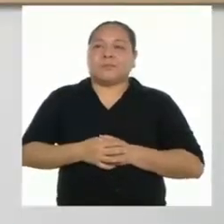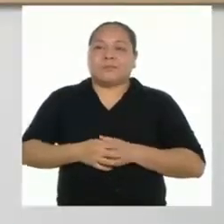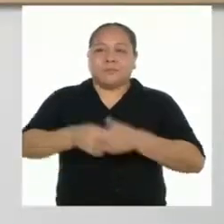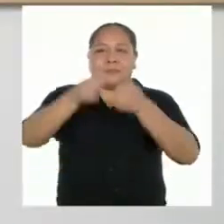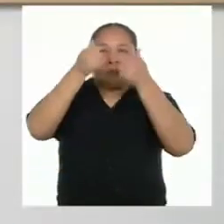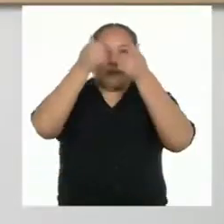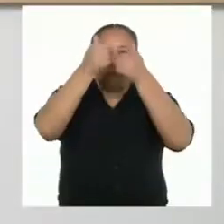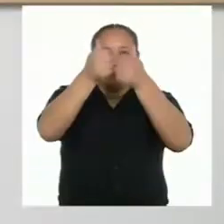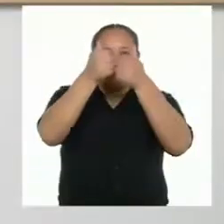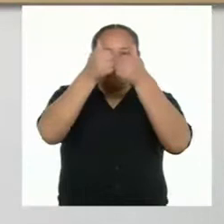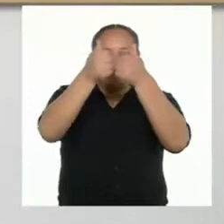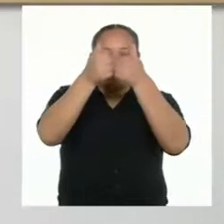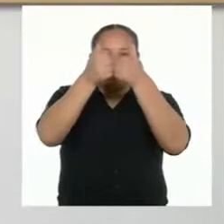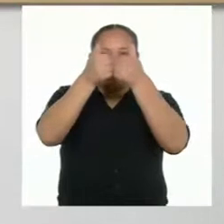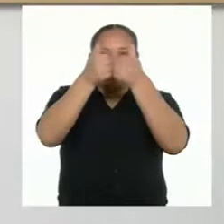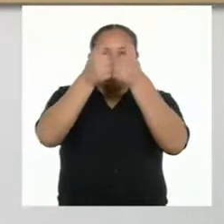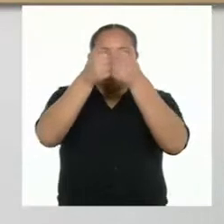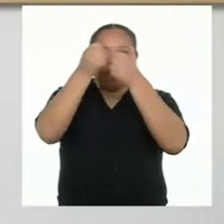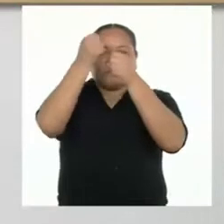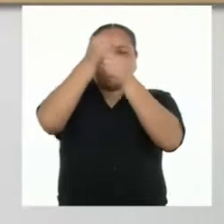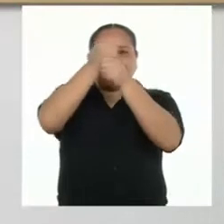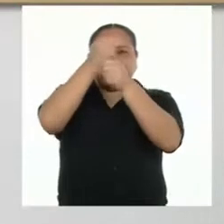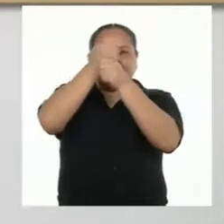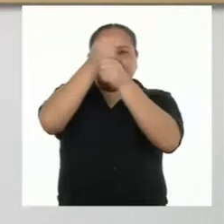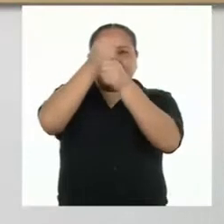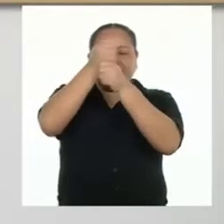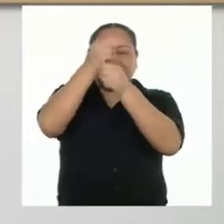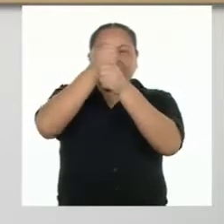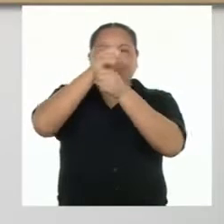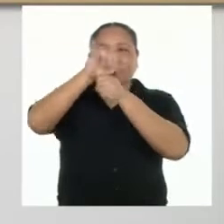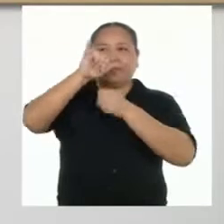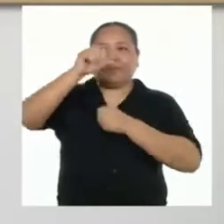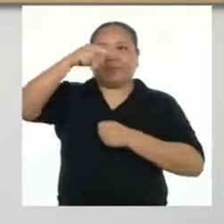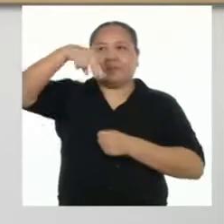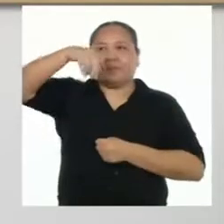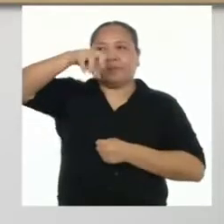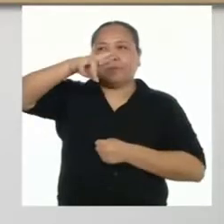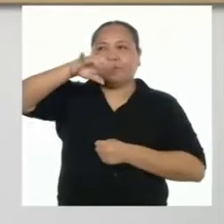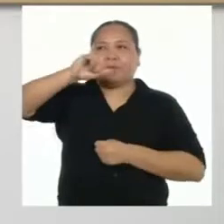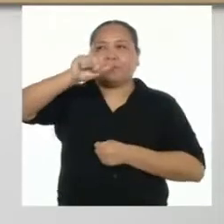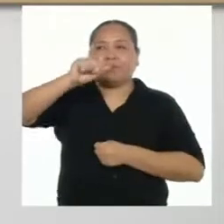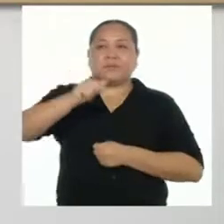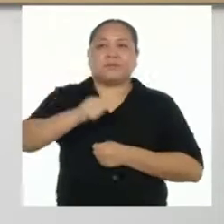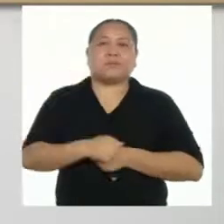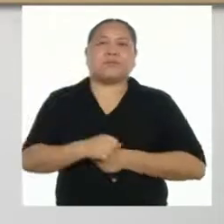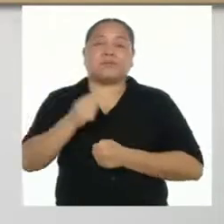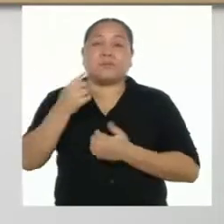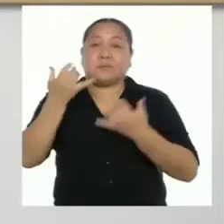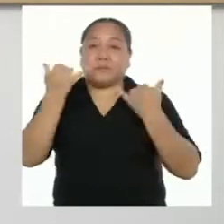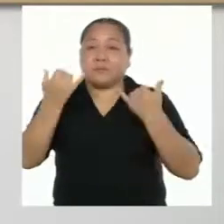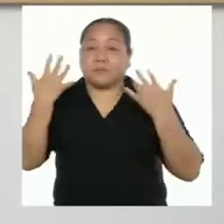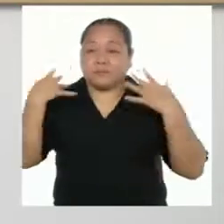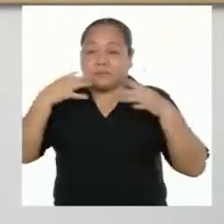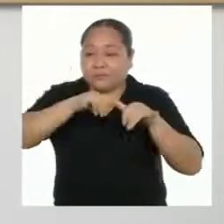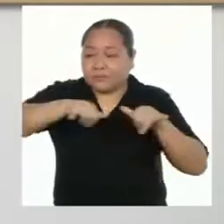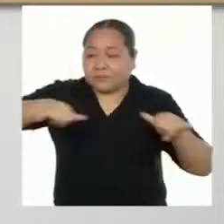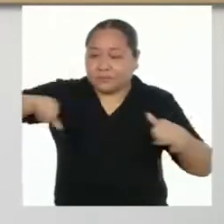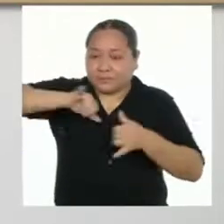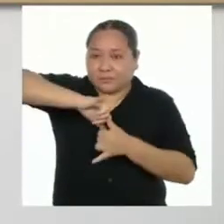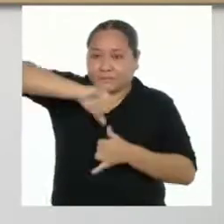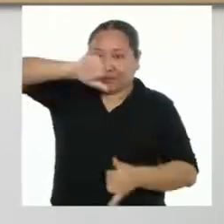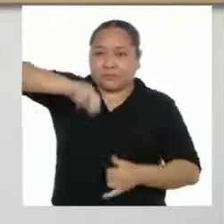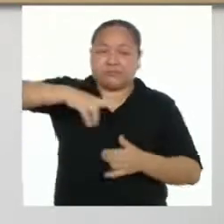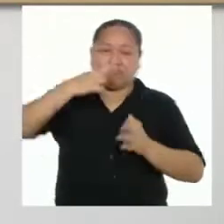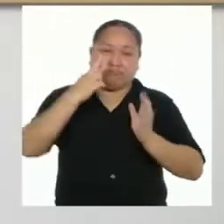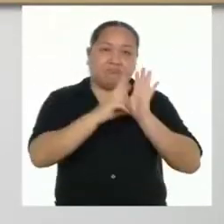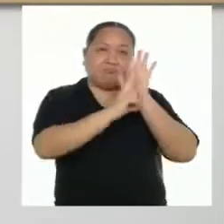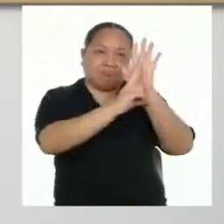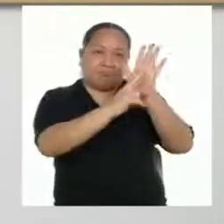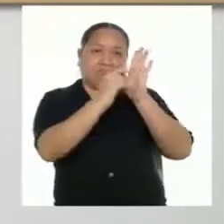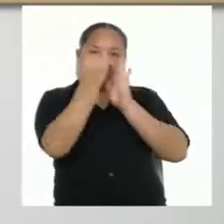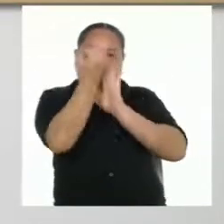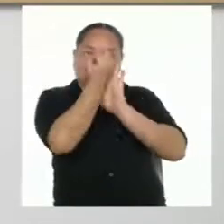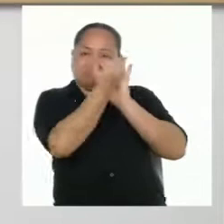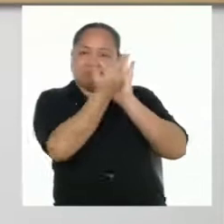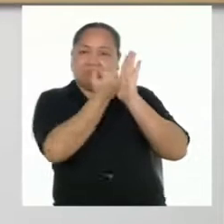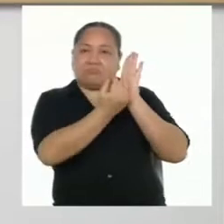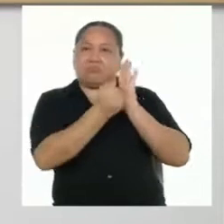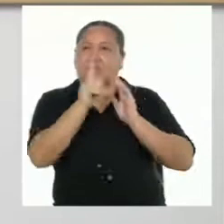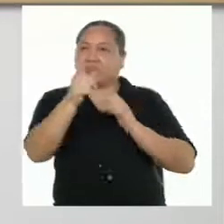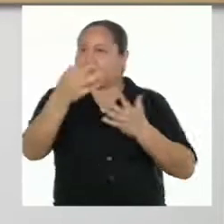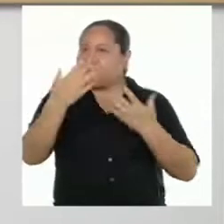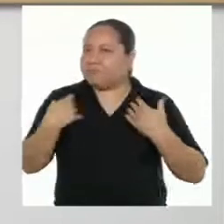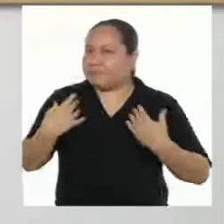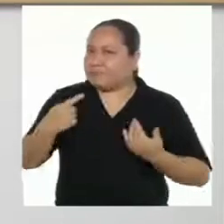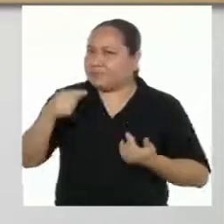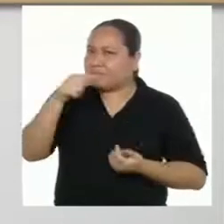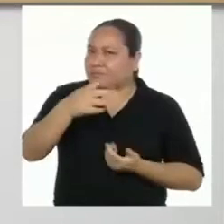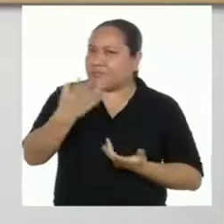Buen trabajo, Yanira. Ahora que tenemos las medidas, podemos dibujar una representación de este diseño. ¿Tienes algo